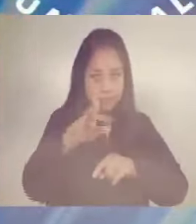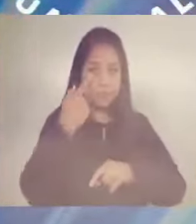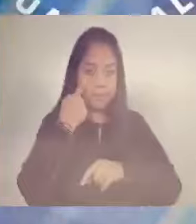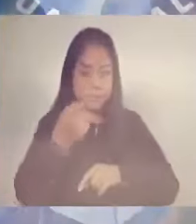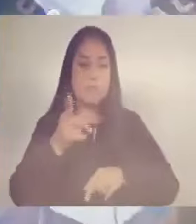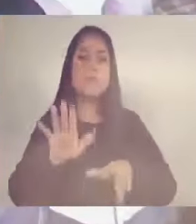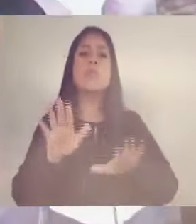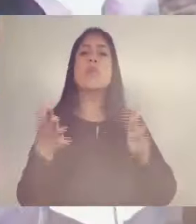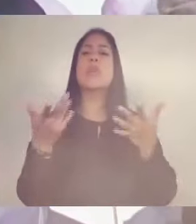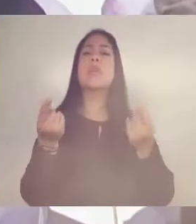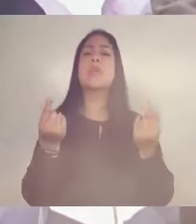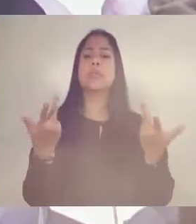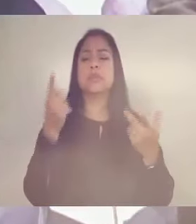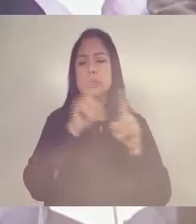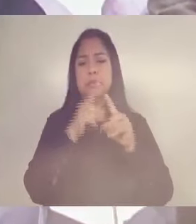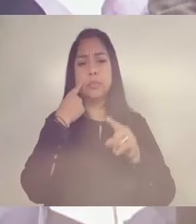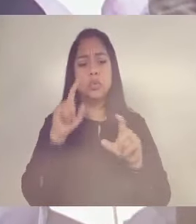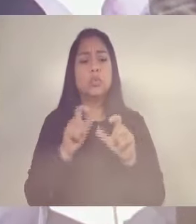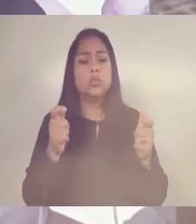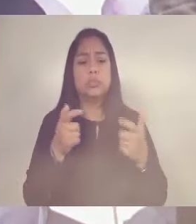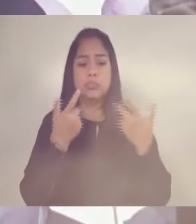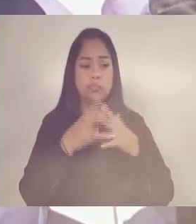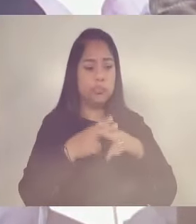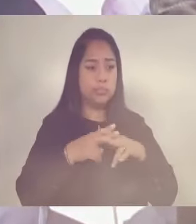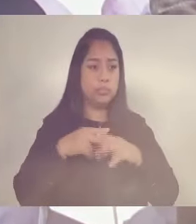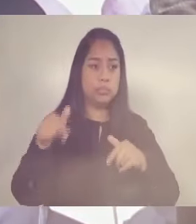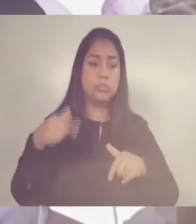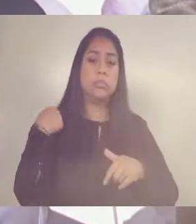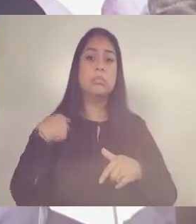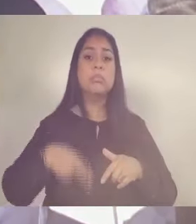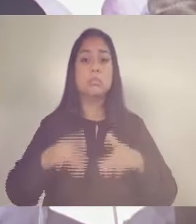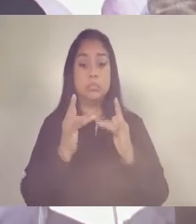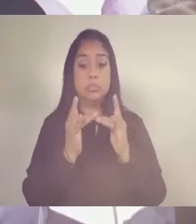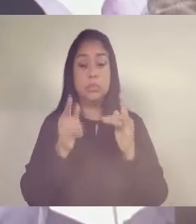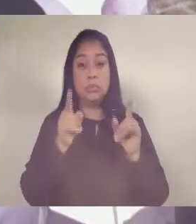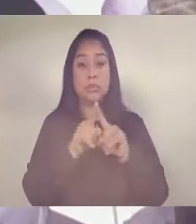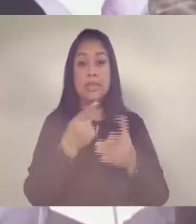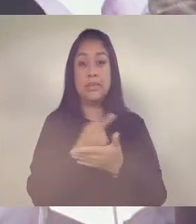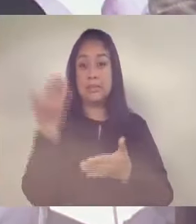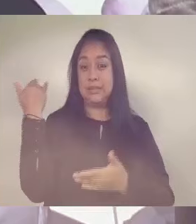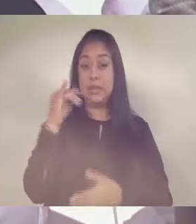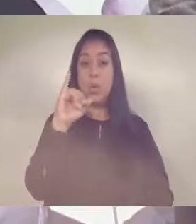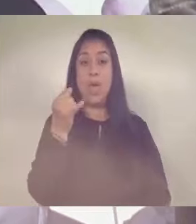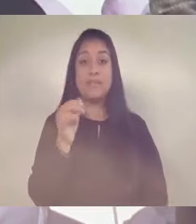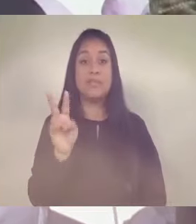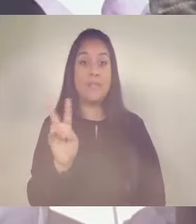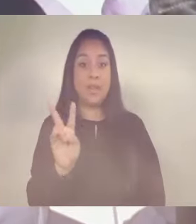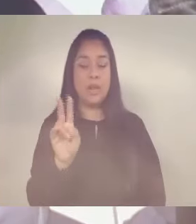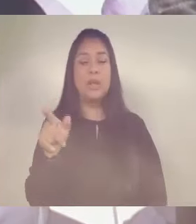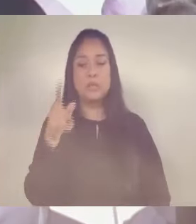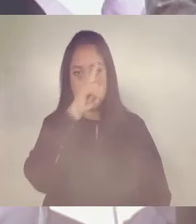cómo se pone a operar este puente. La semana pasada, jueves y viernes, estuvieron trabajando